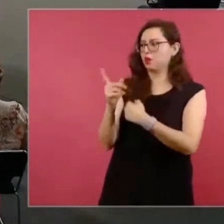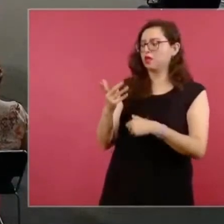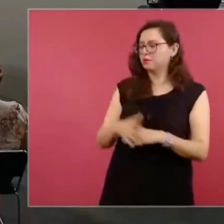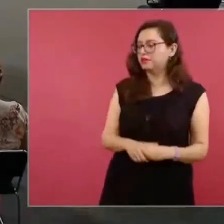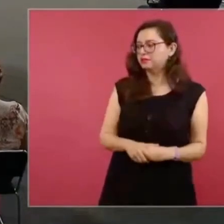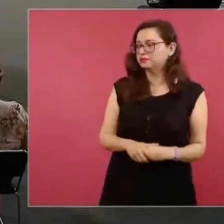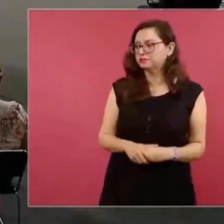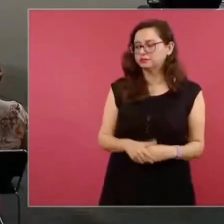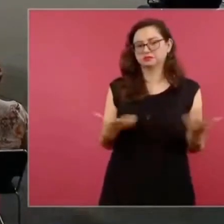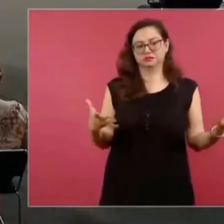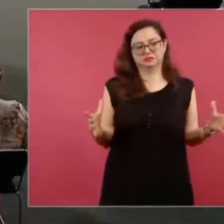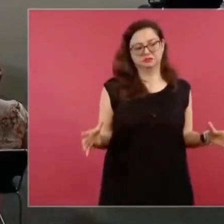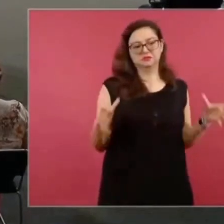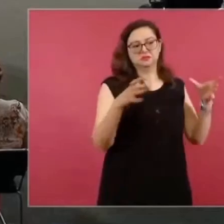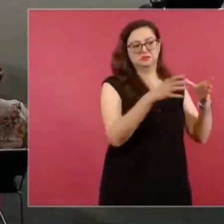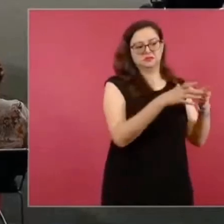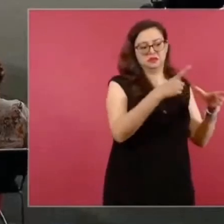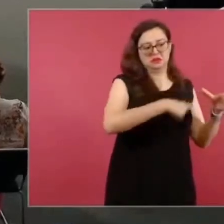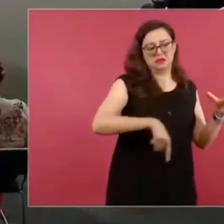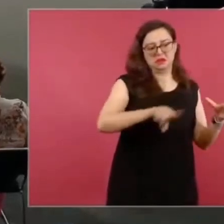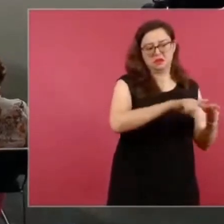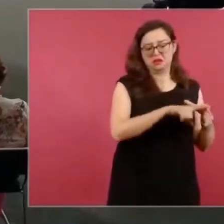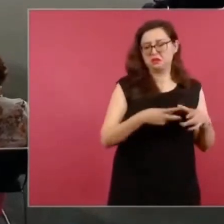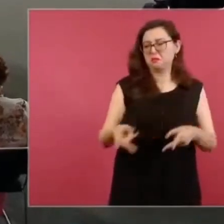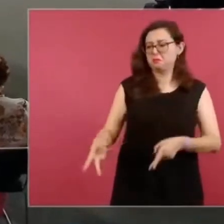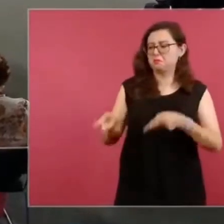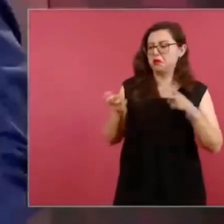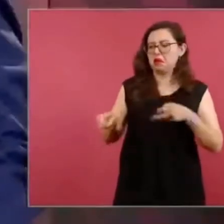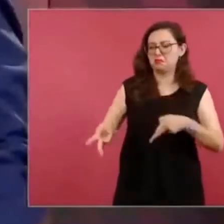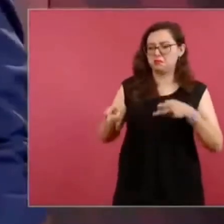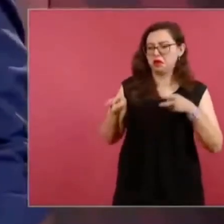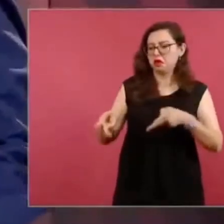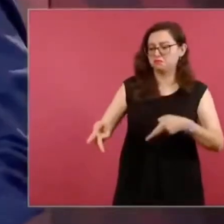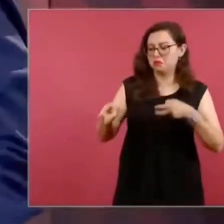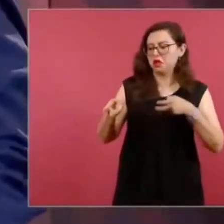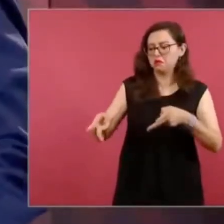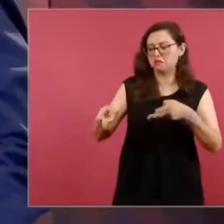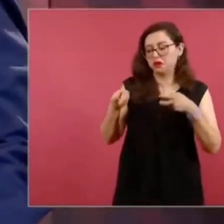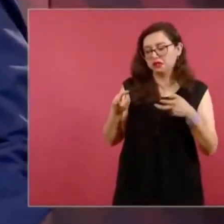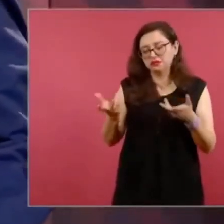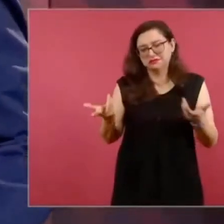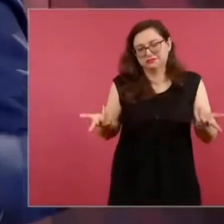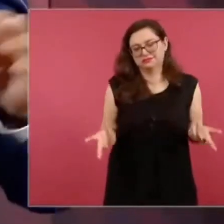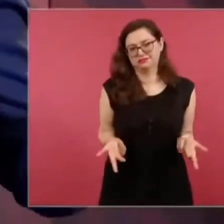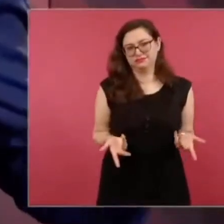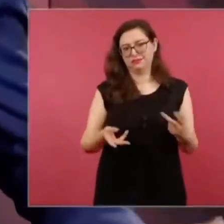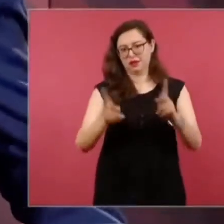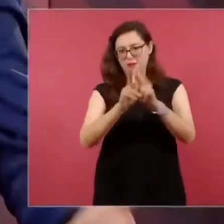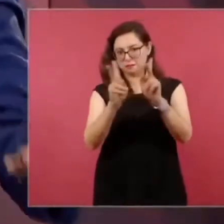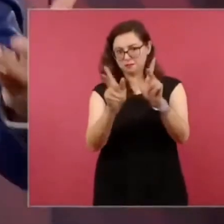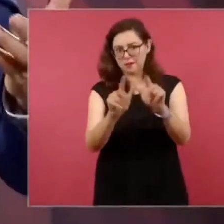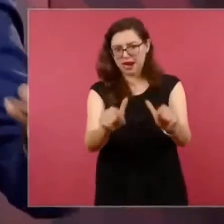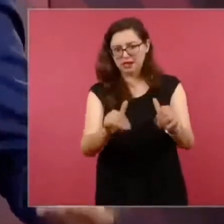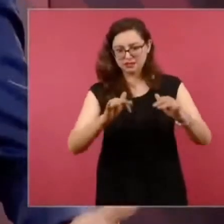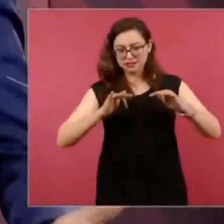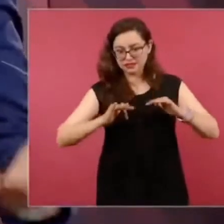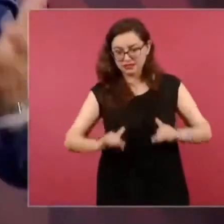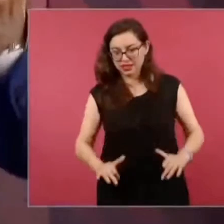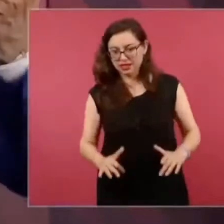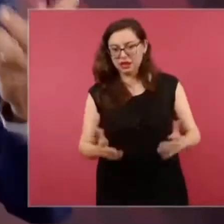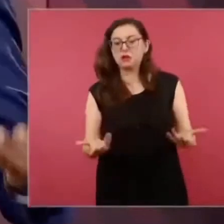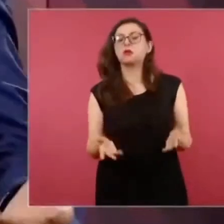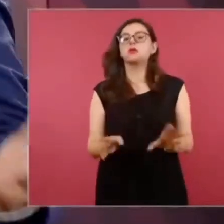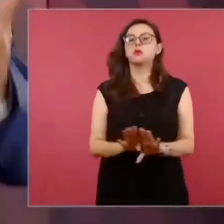nunca se iba a poder garantizar la paz y la tranquilidad. Pero si se atienden